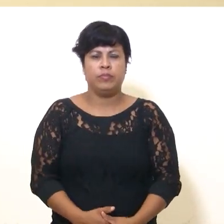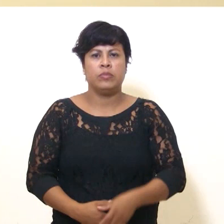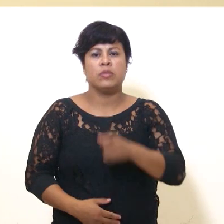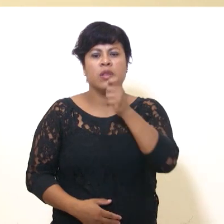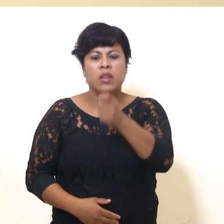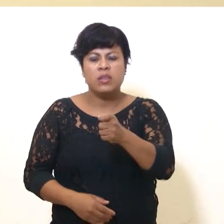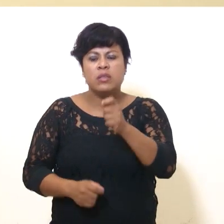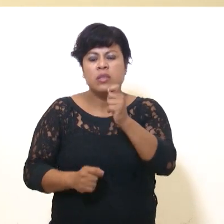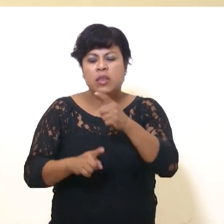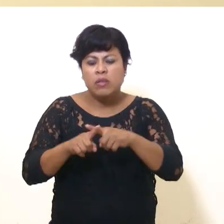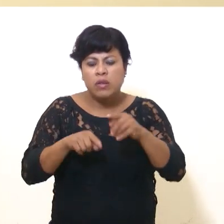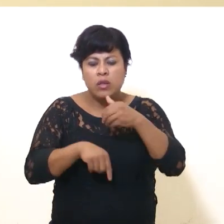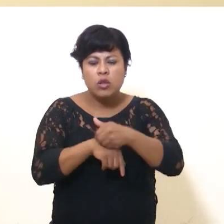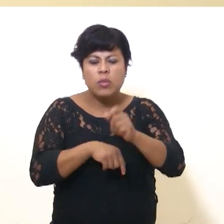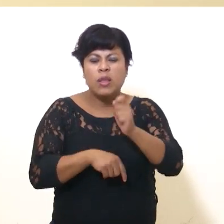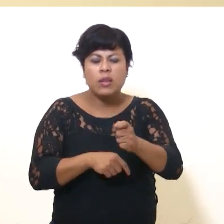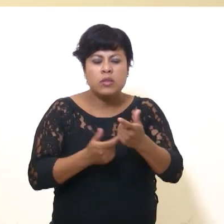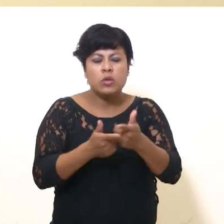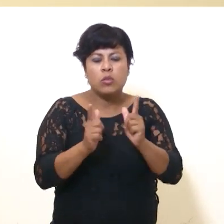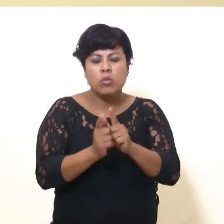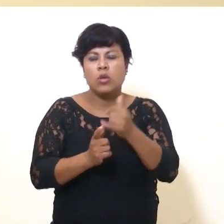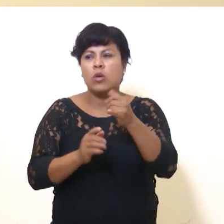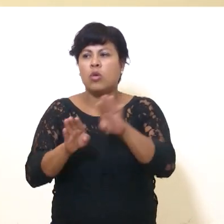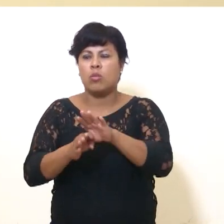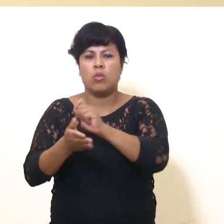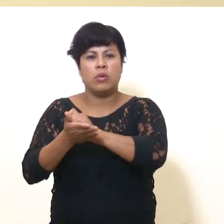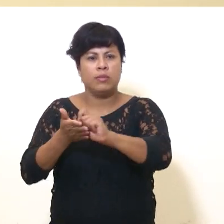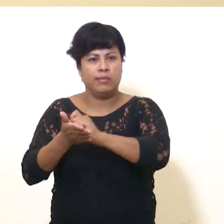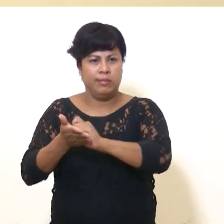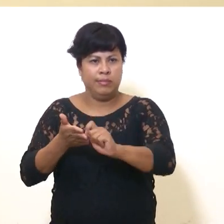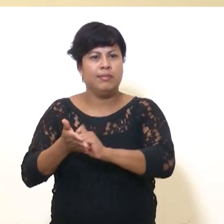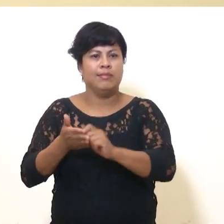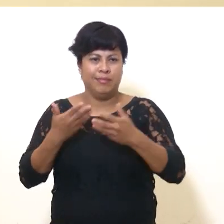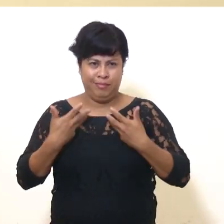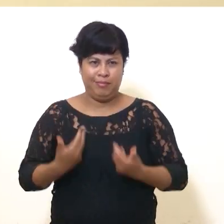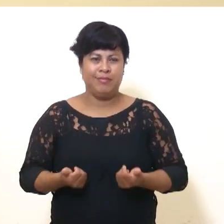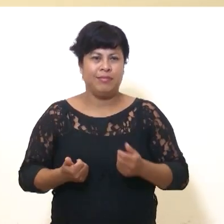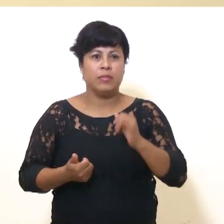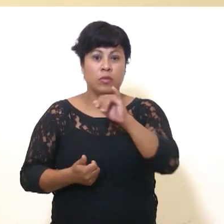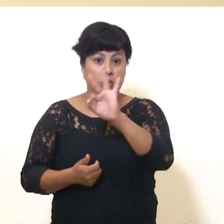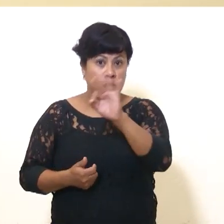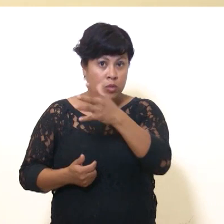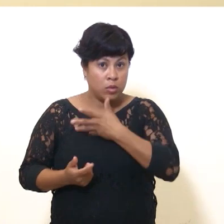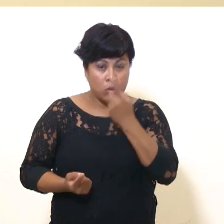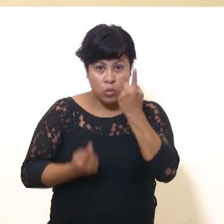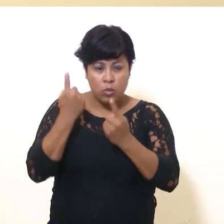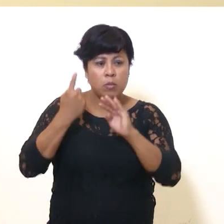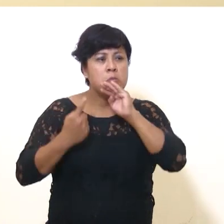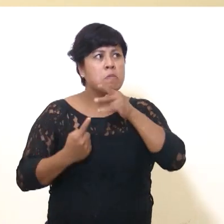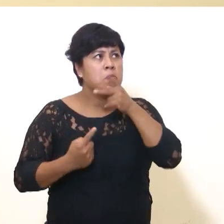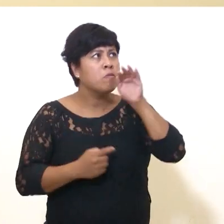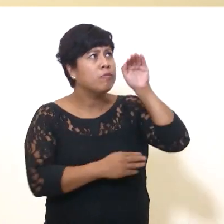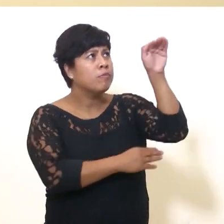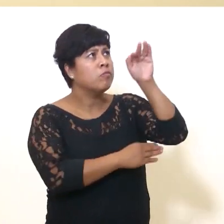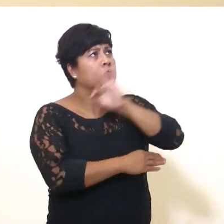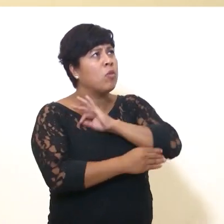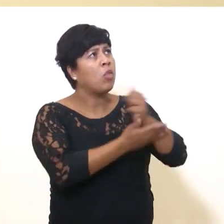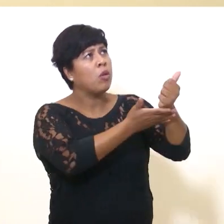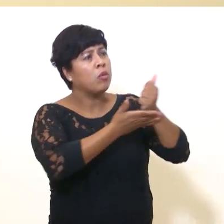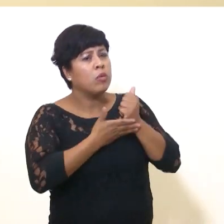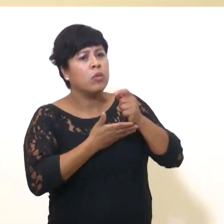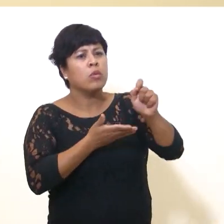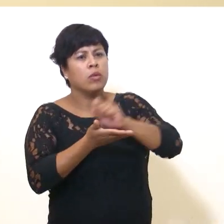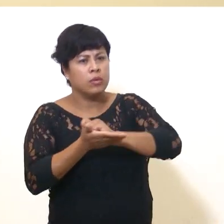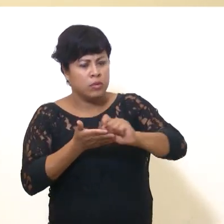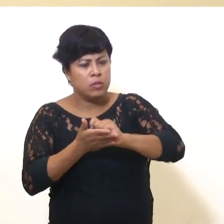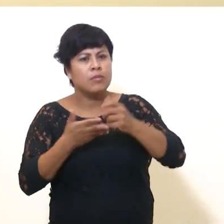números. ¿Qué es lo que representan y cómo se escriben? ¿Sí? Si tienes dudas, pide ayuda a papá, a